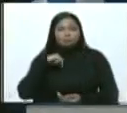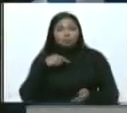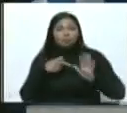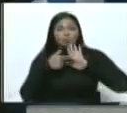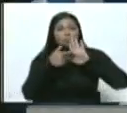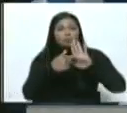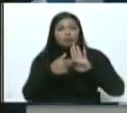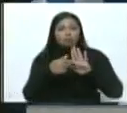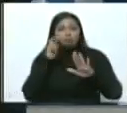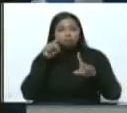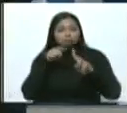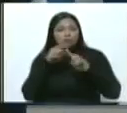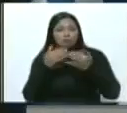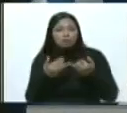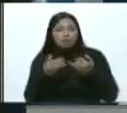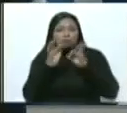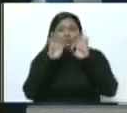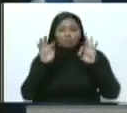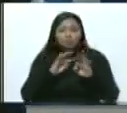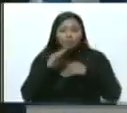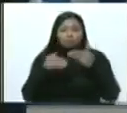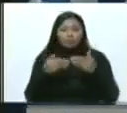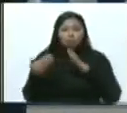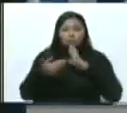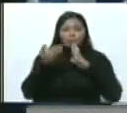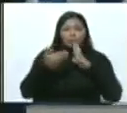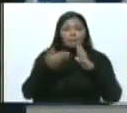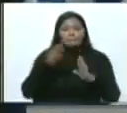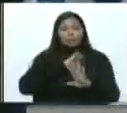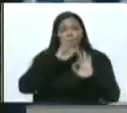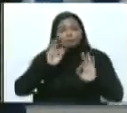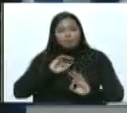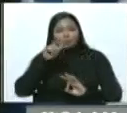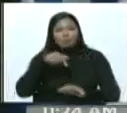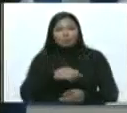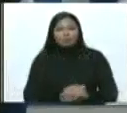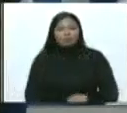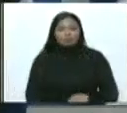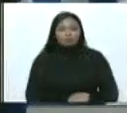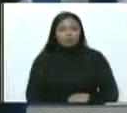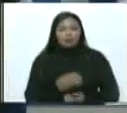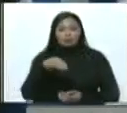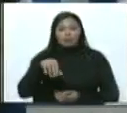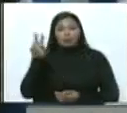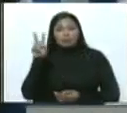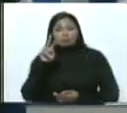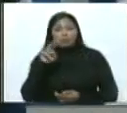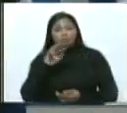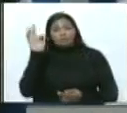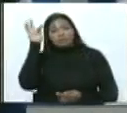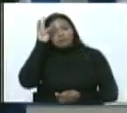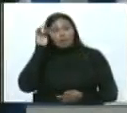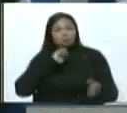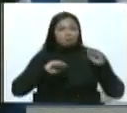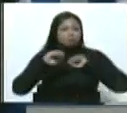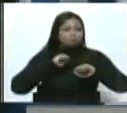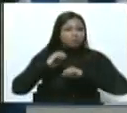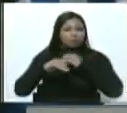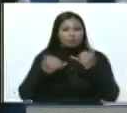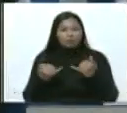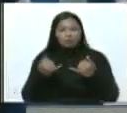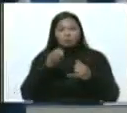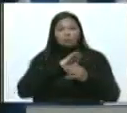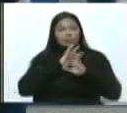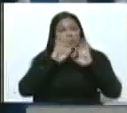evidencia de delitos que atentan contra el Estado venezolano. Nuestros fiscales desplegados, incluso ahora